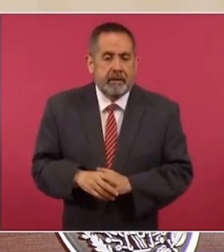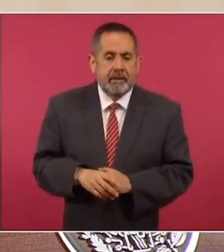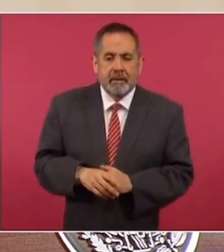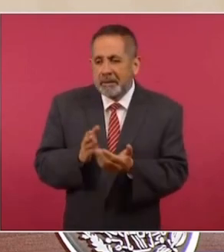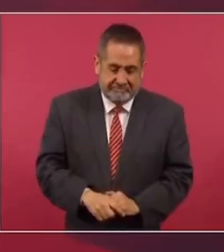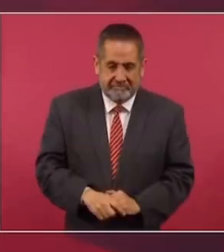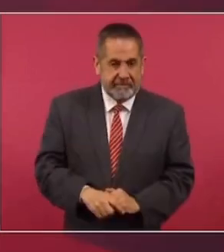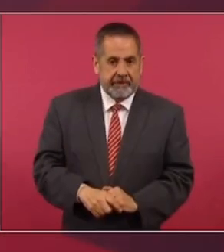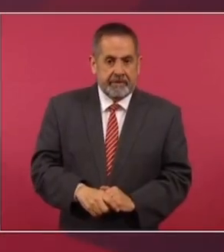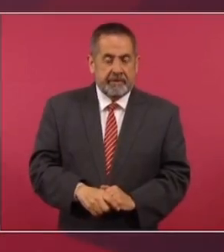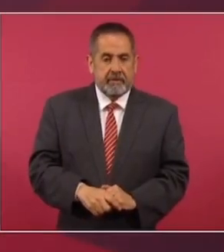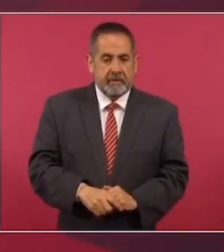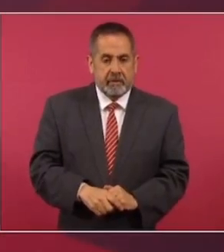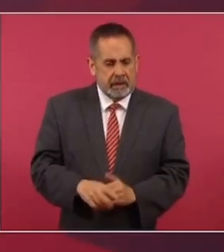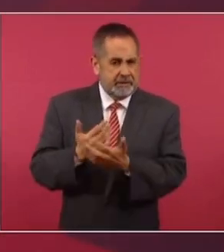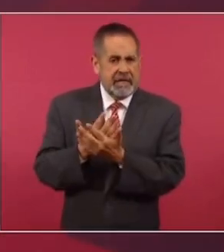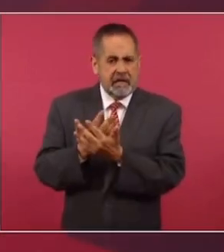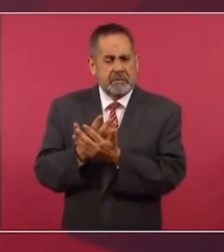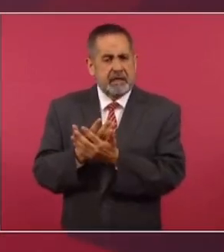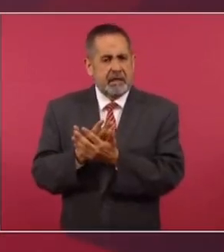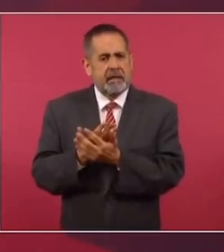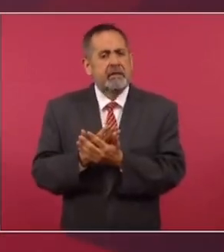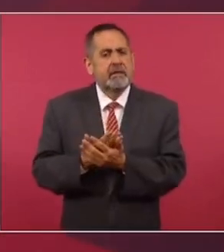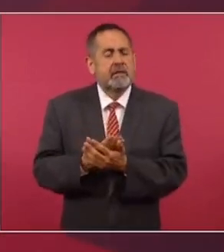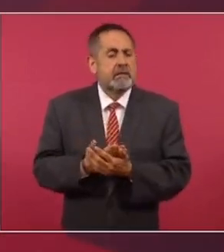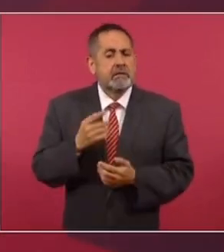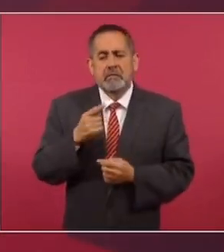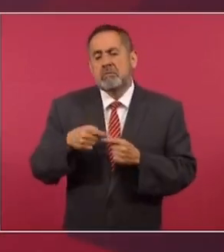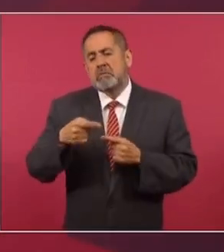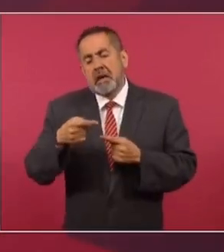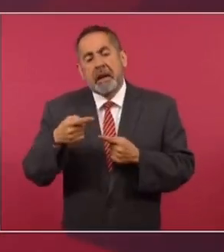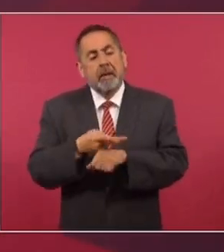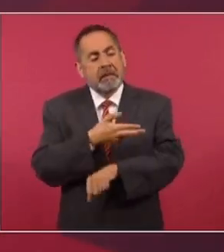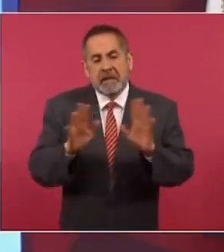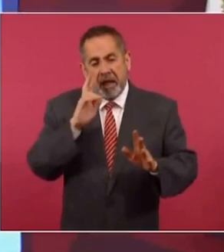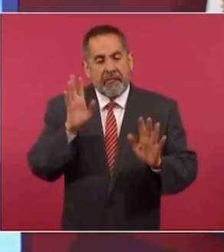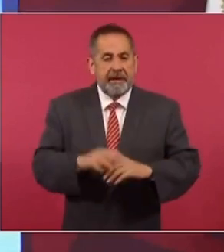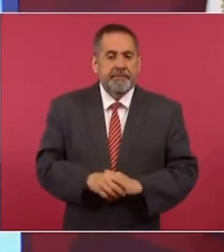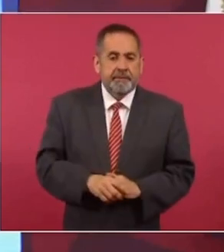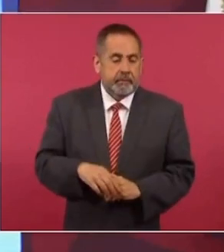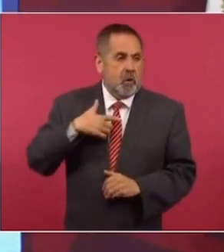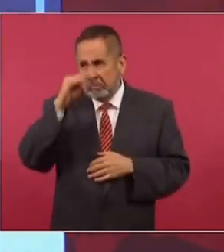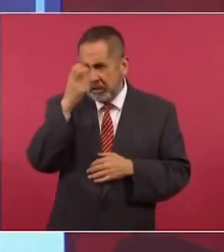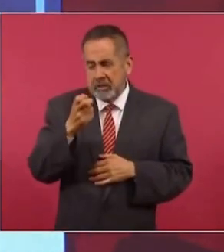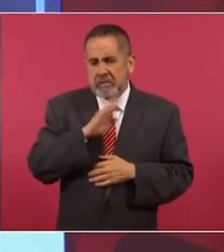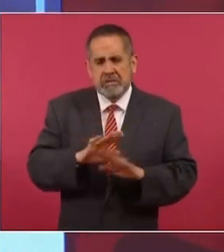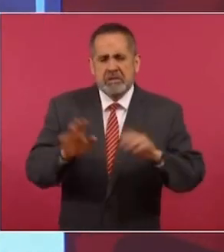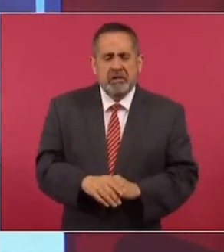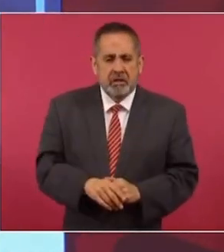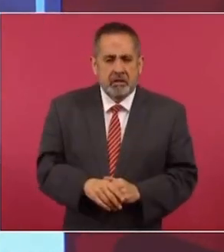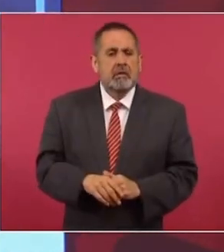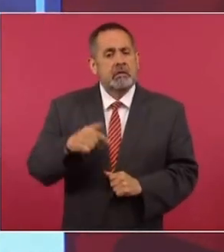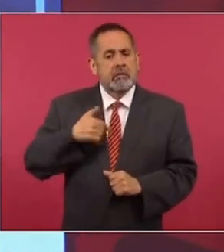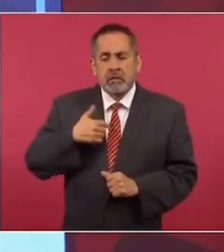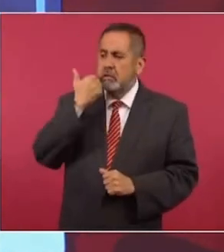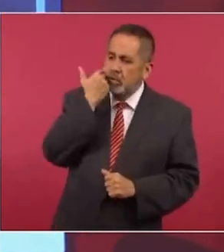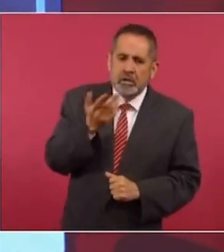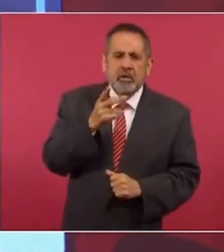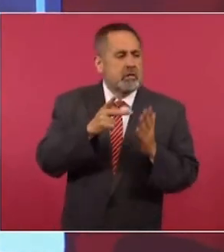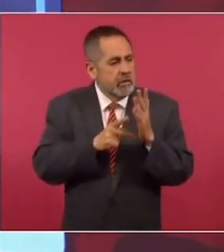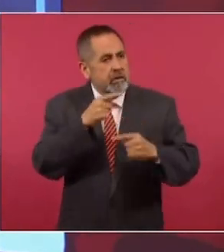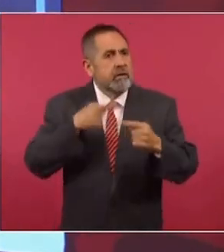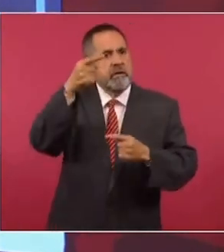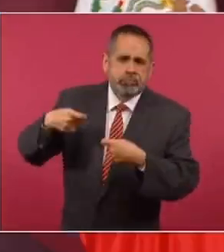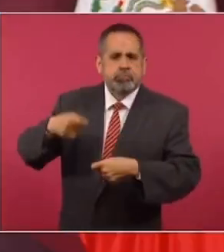me meto en esto? Vamos a esperar que estas cosas se aclaren. Yo no le deseo mal a nadie. Nosotros lo que queremos es que ya